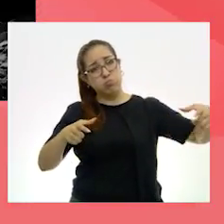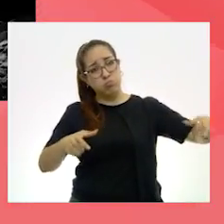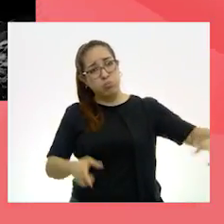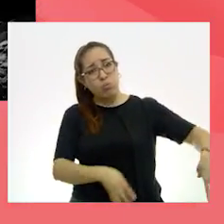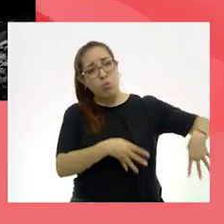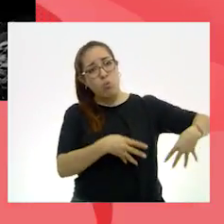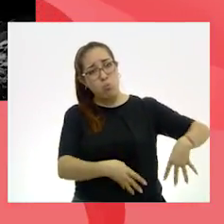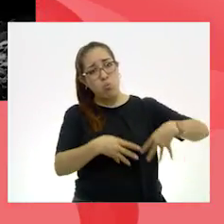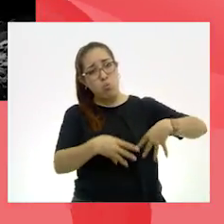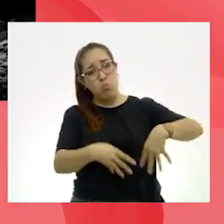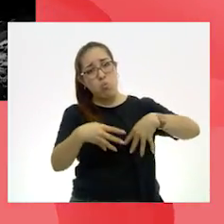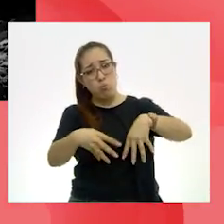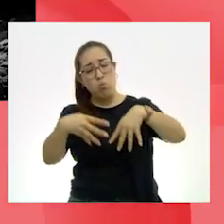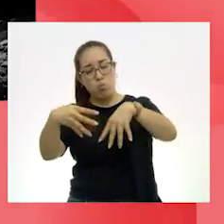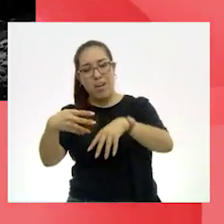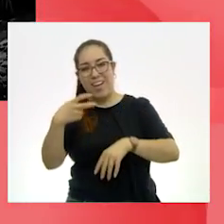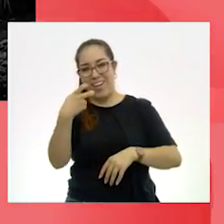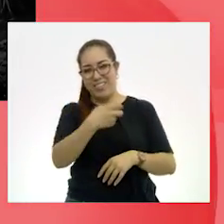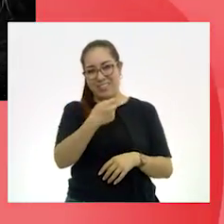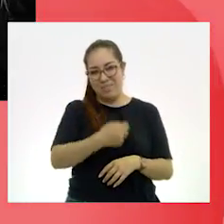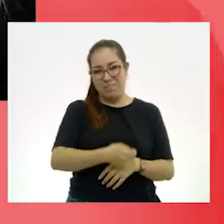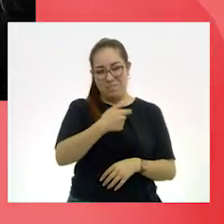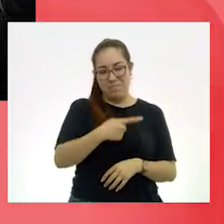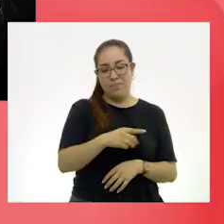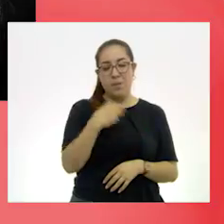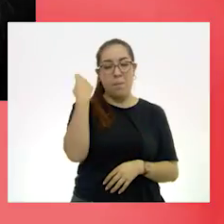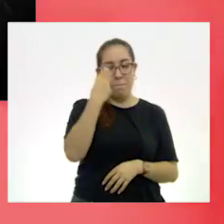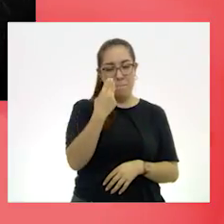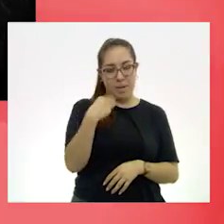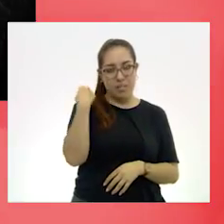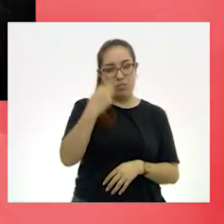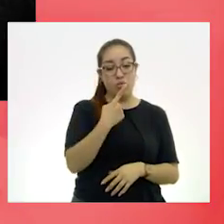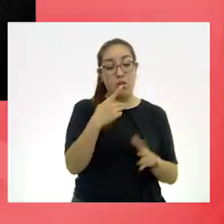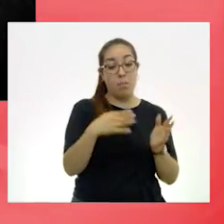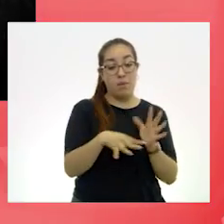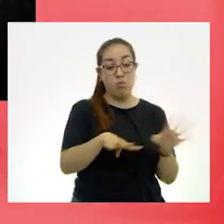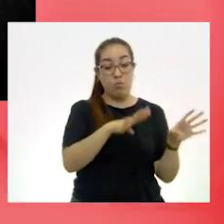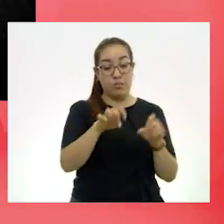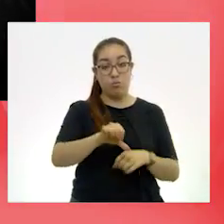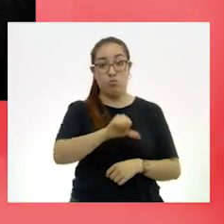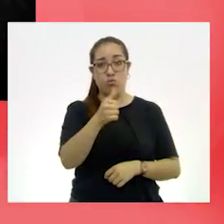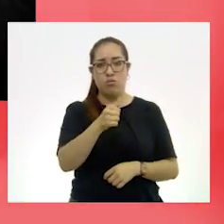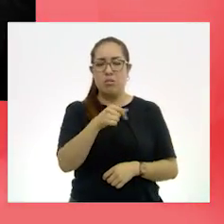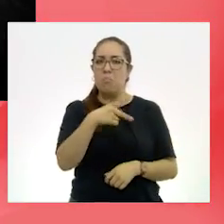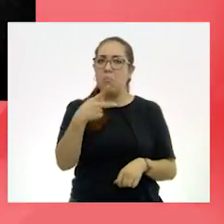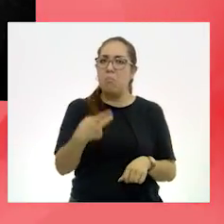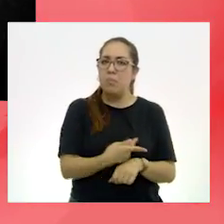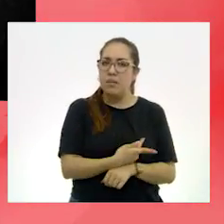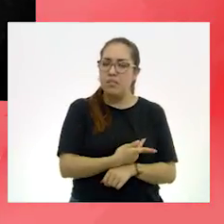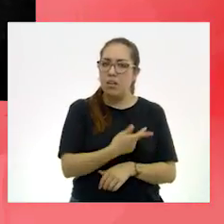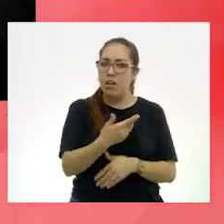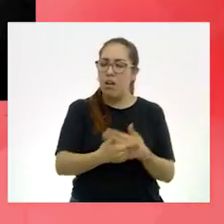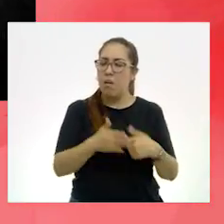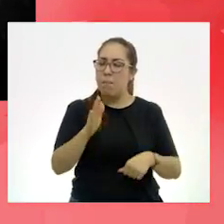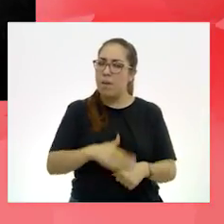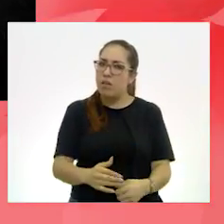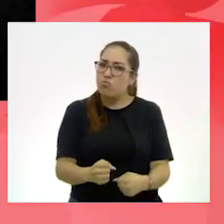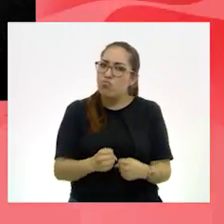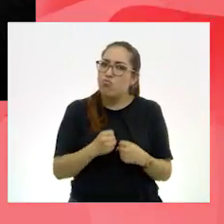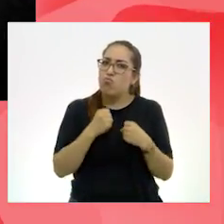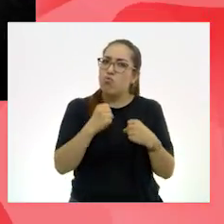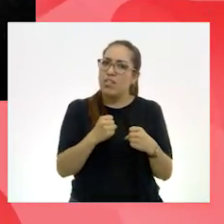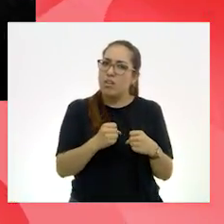levantamiento inicial de marzo de 1911, de inmediato produjo una enorme fuerza. Por